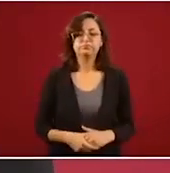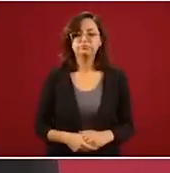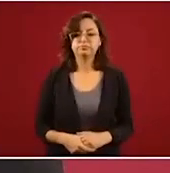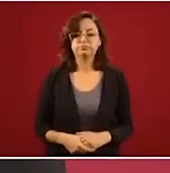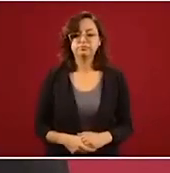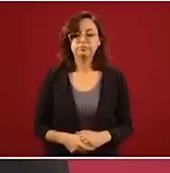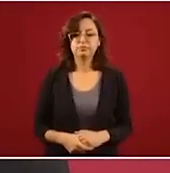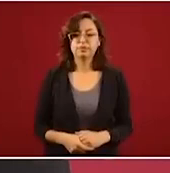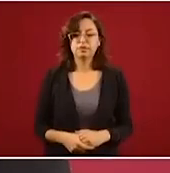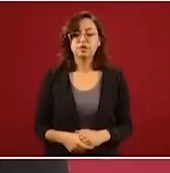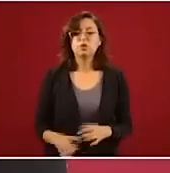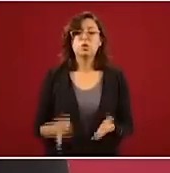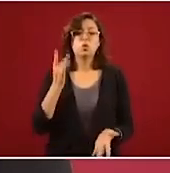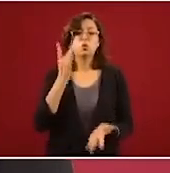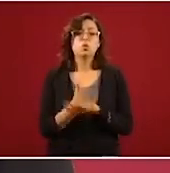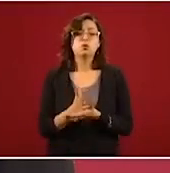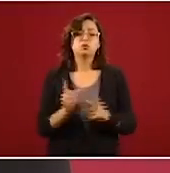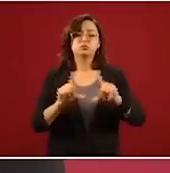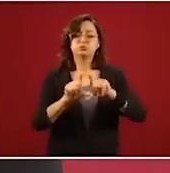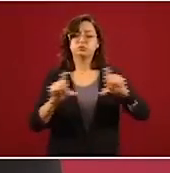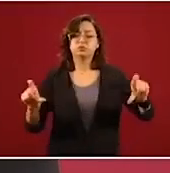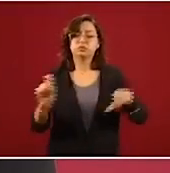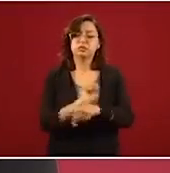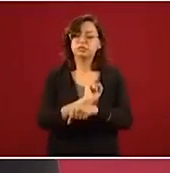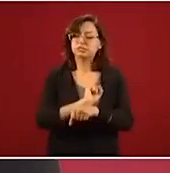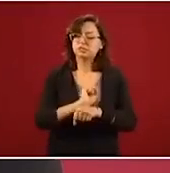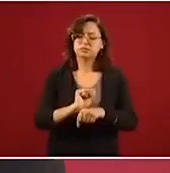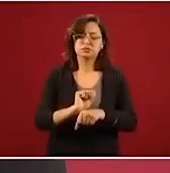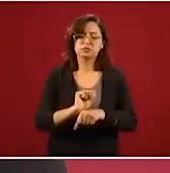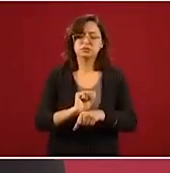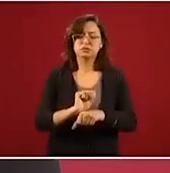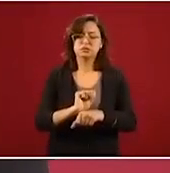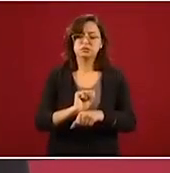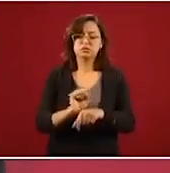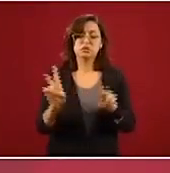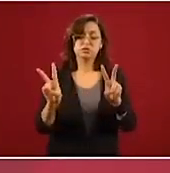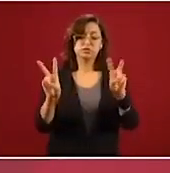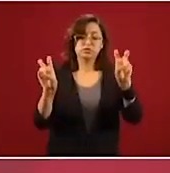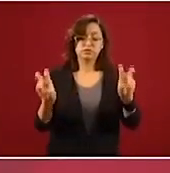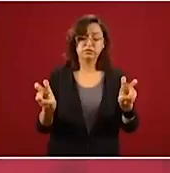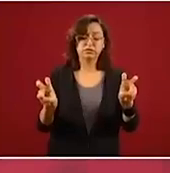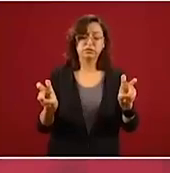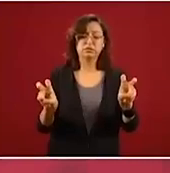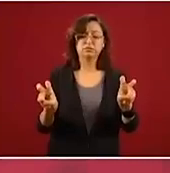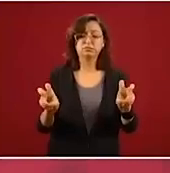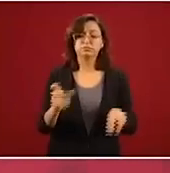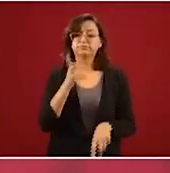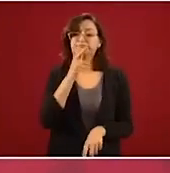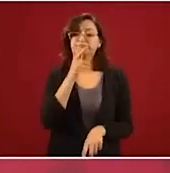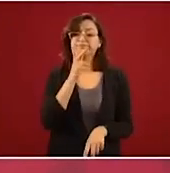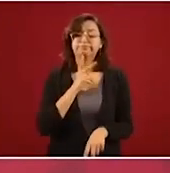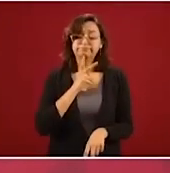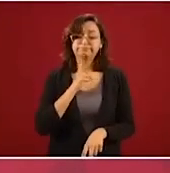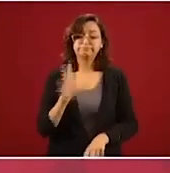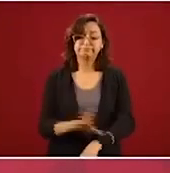y solo quedó un párrafo que establece que el petróleo y los